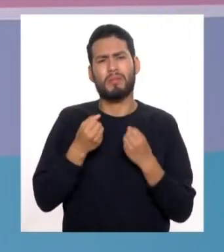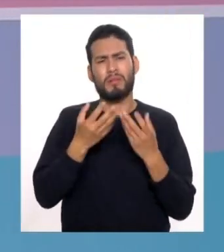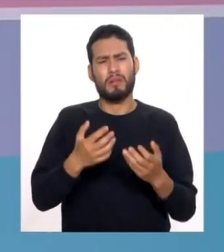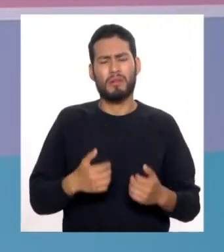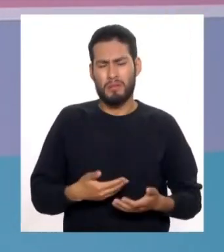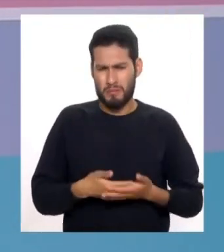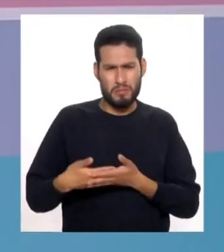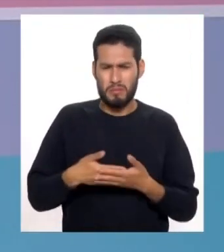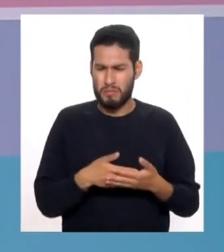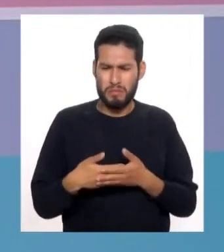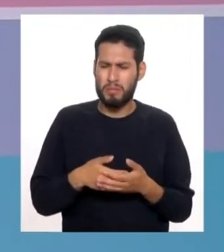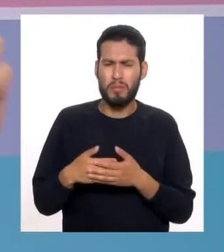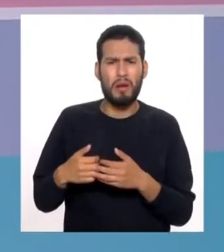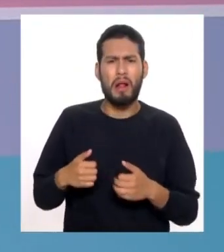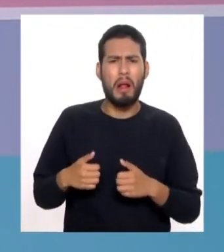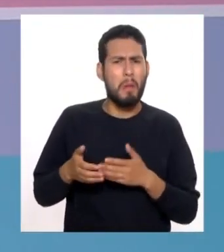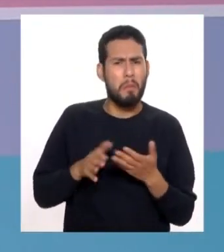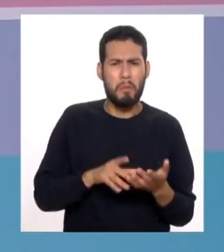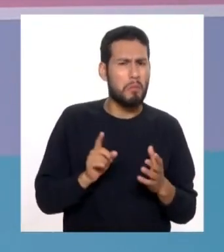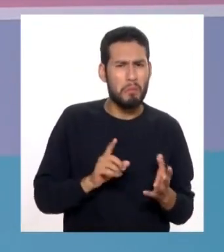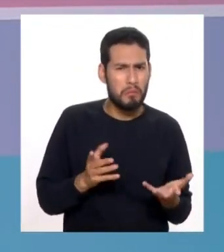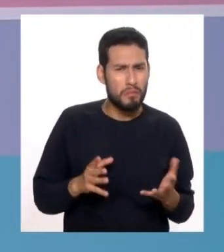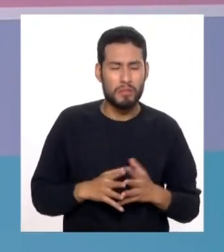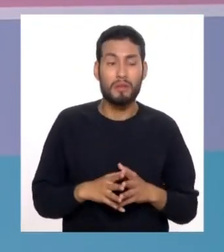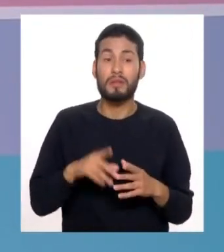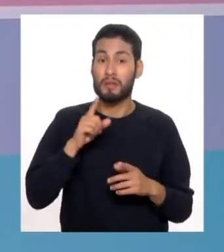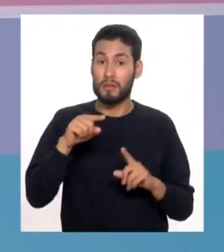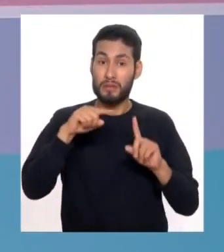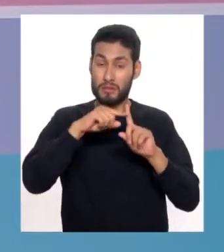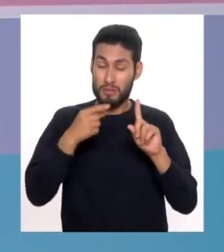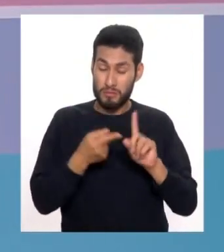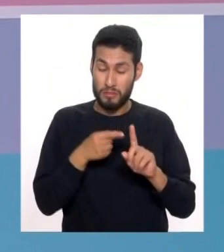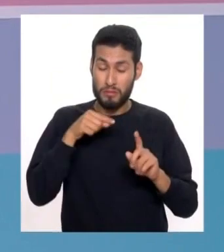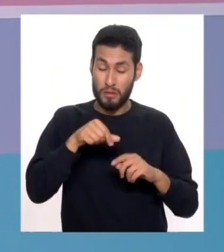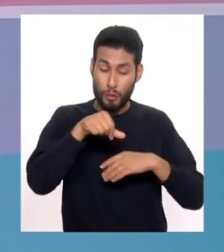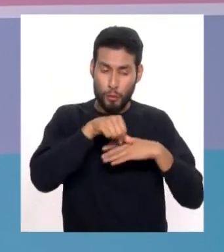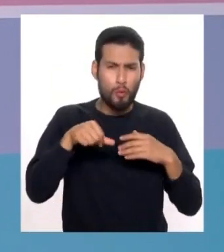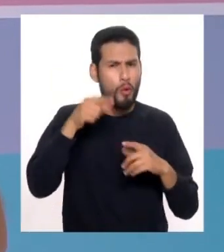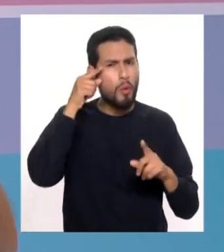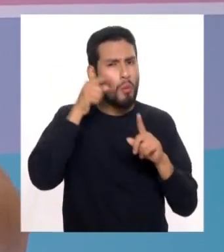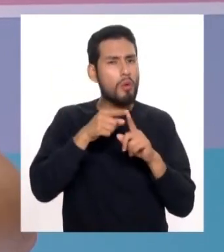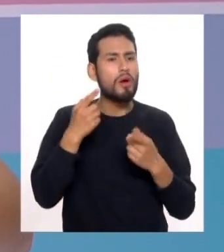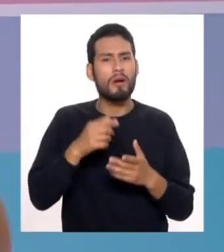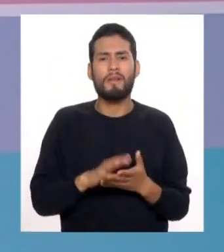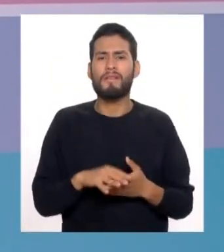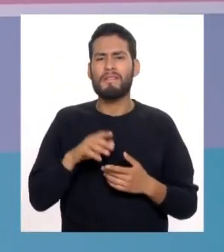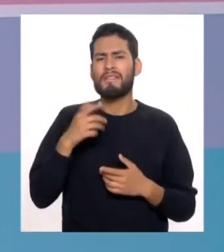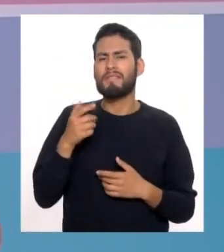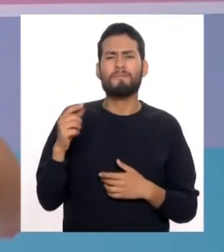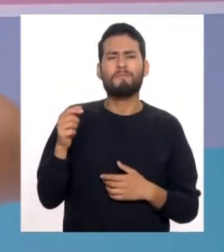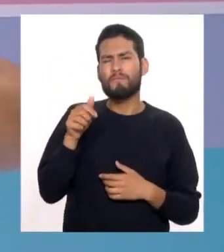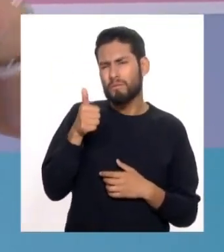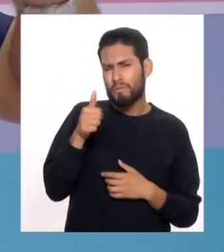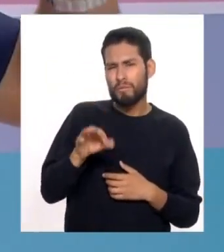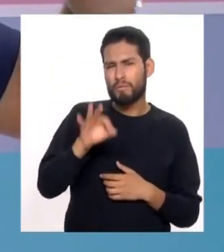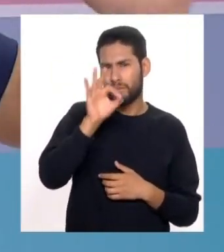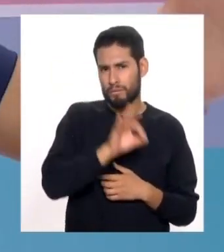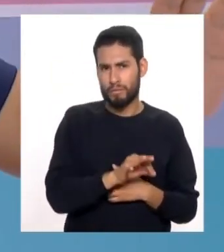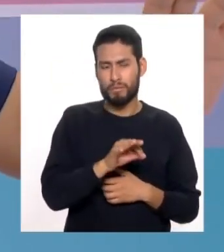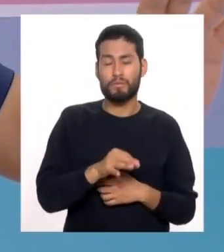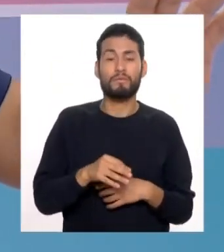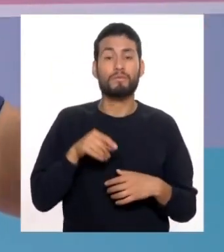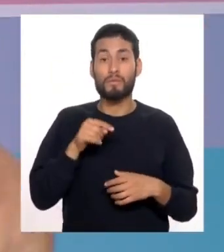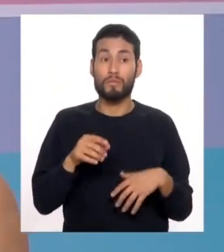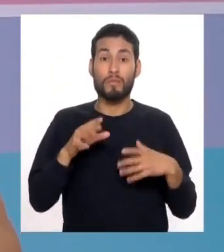vida del bebé dentro del útero. Así es. Sin olvidar que la cirugía fetal solamente representa el 10% de lo que es la